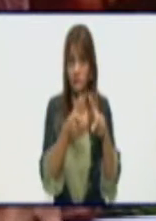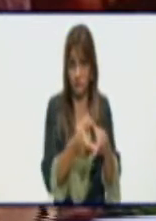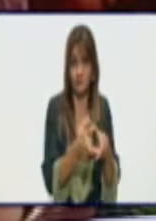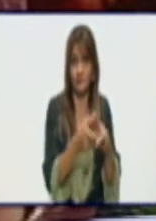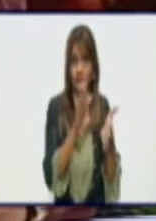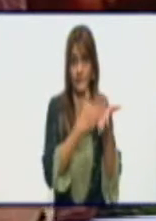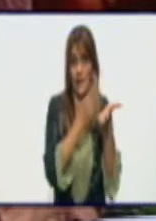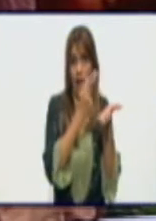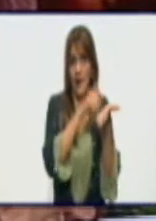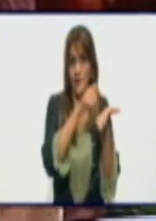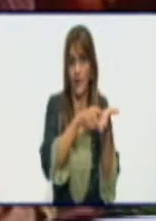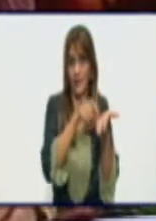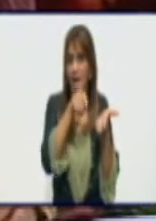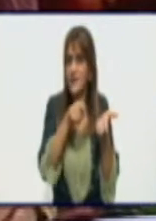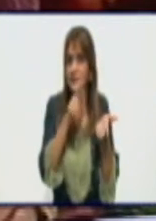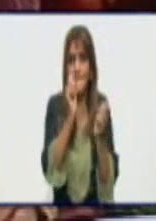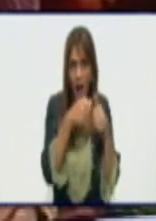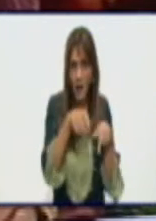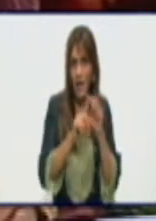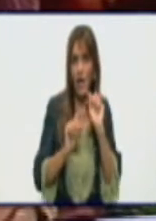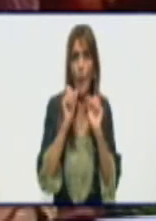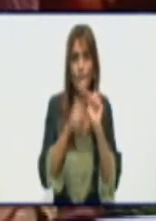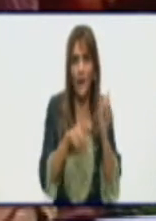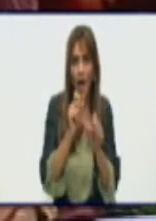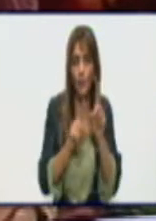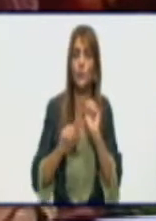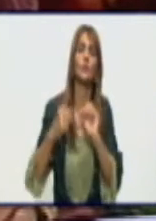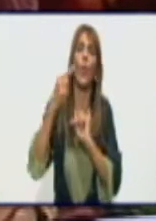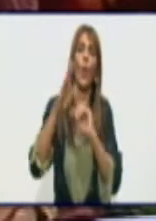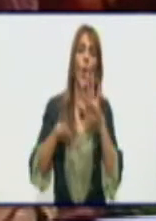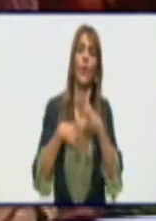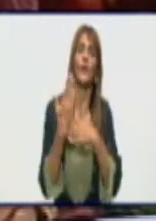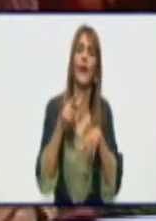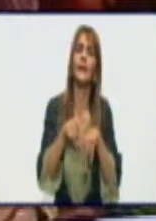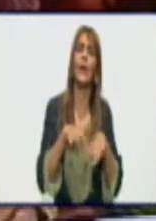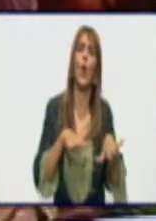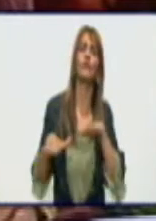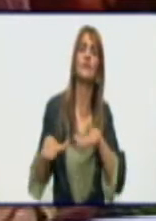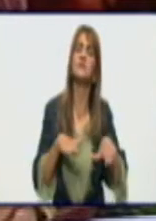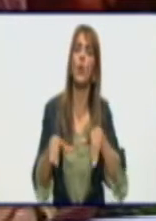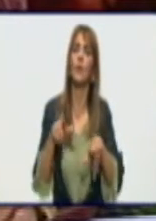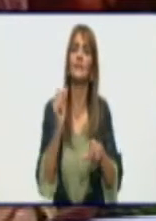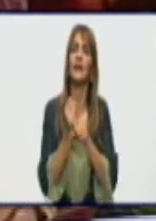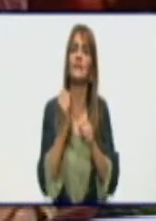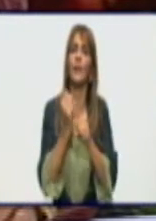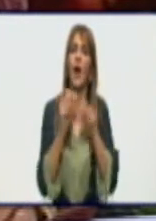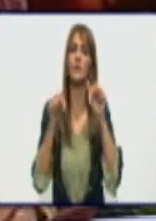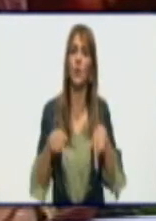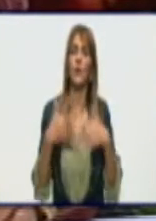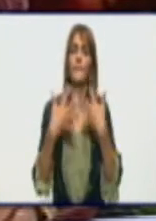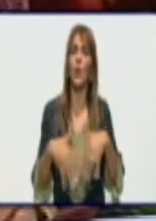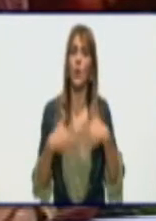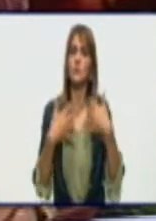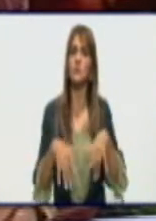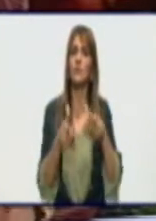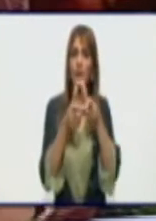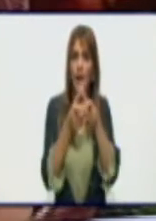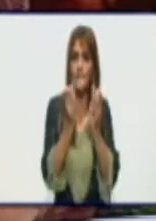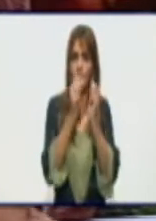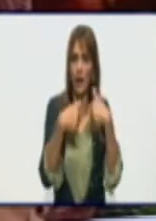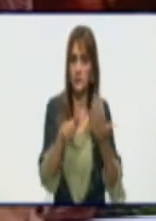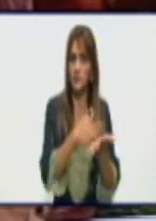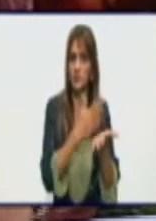días en nuestra panadería o en la bodega. ¿En qué condiciones están trabajando hoy la producción del pan de la canasta básica? Me